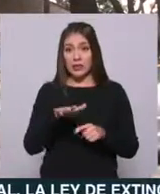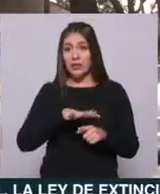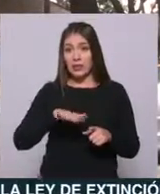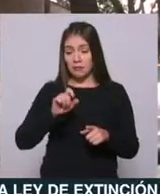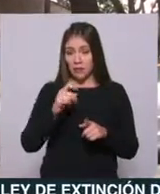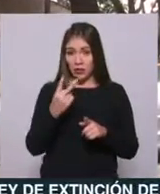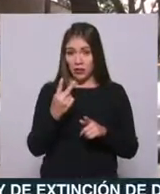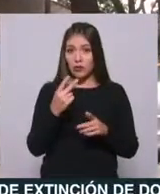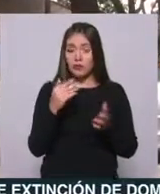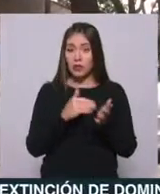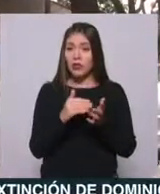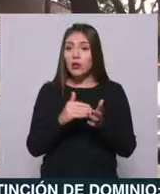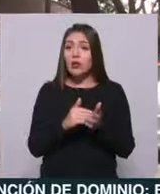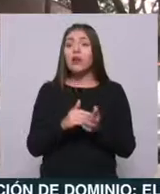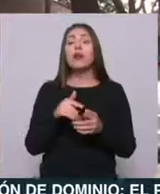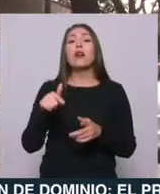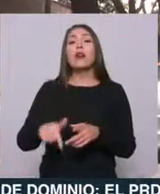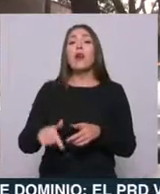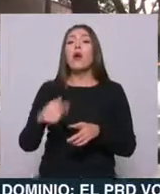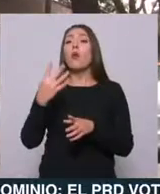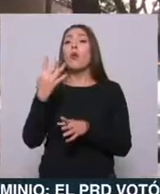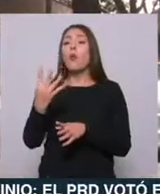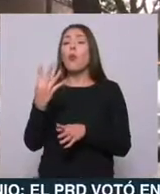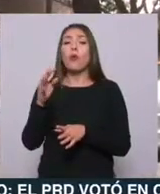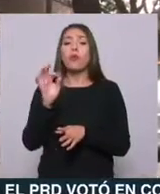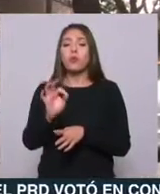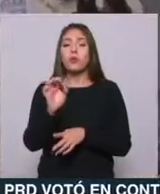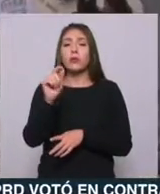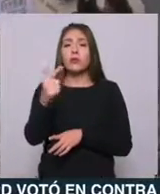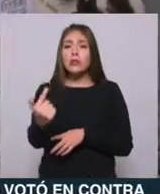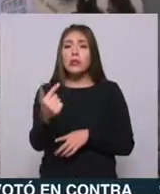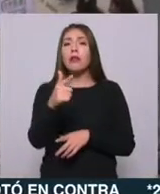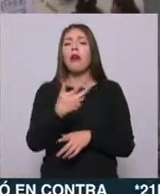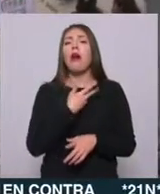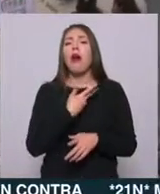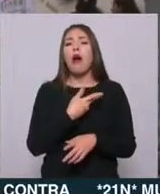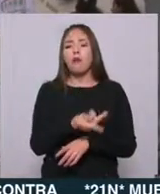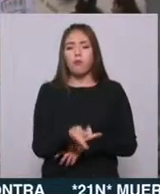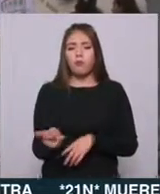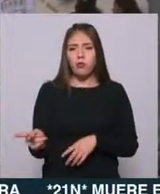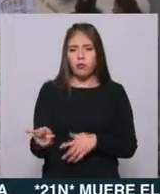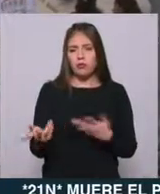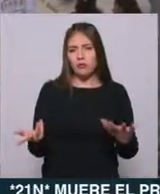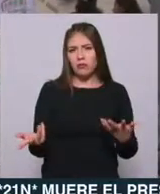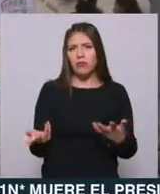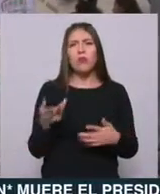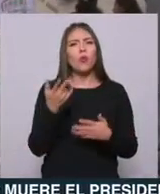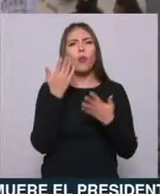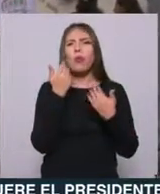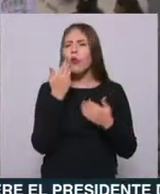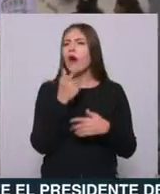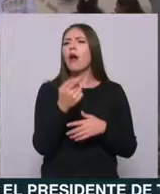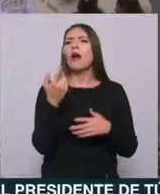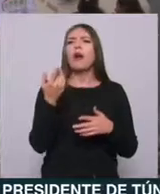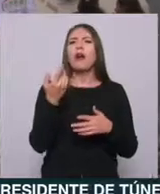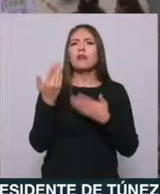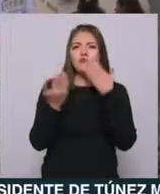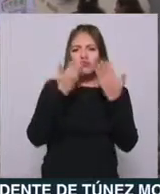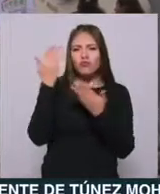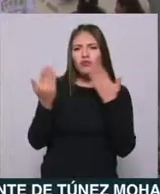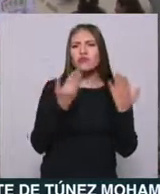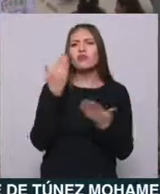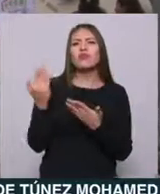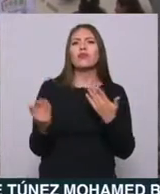pobreza, 4.7 en pobreza extrema. Esto se traduce claramente en que están fuera de la escuela, fuera del sistema de